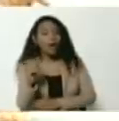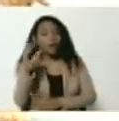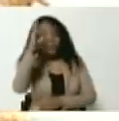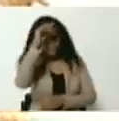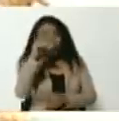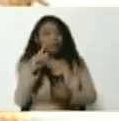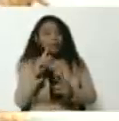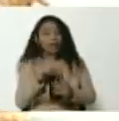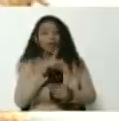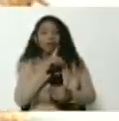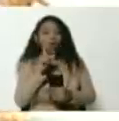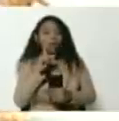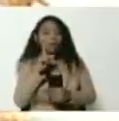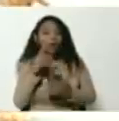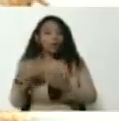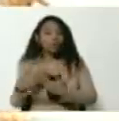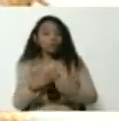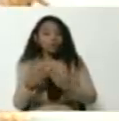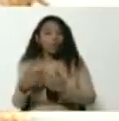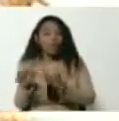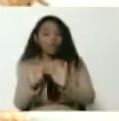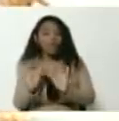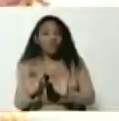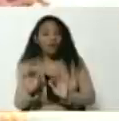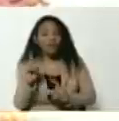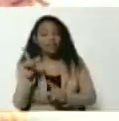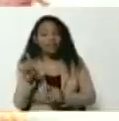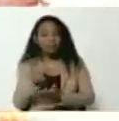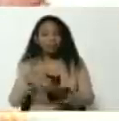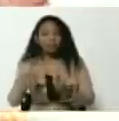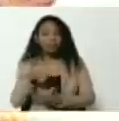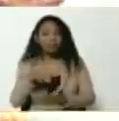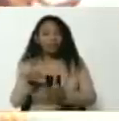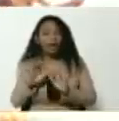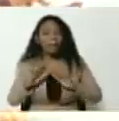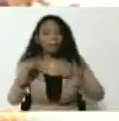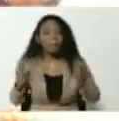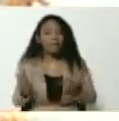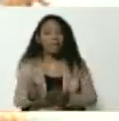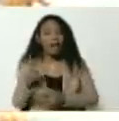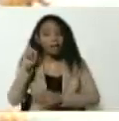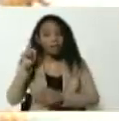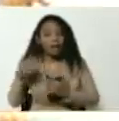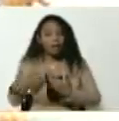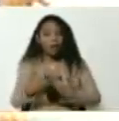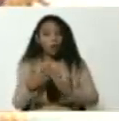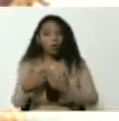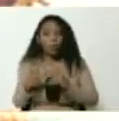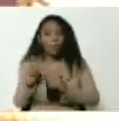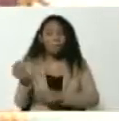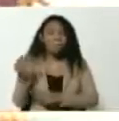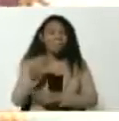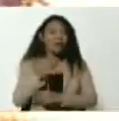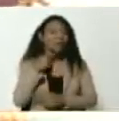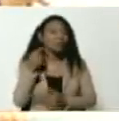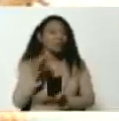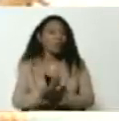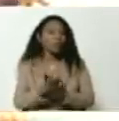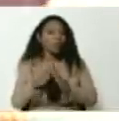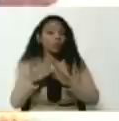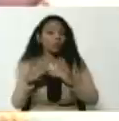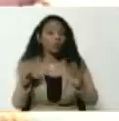Trump, es que manejó de manera desastrosa la pandemia por COVID en los Estados Unidos de Norteamérica, que ya tiene más muertos que todos